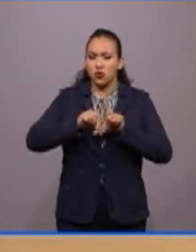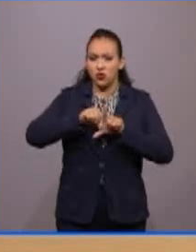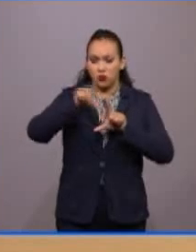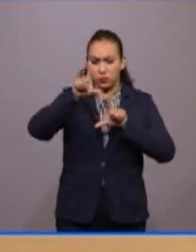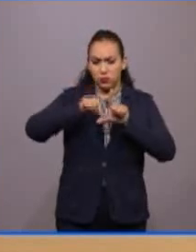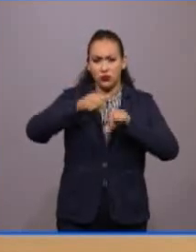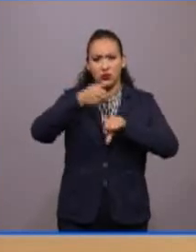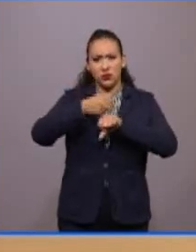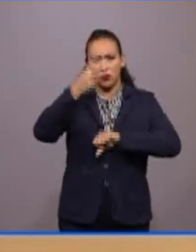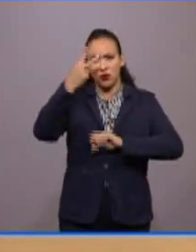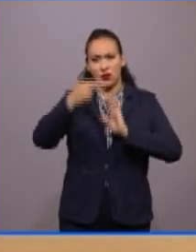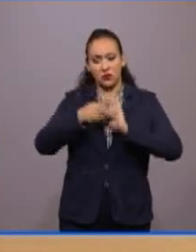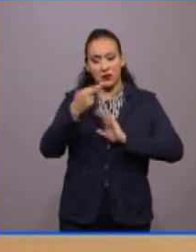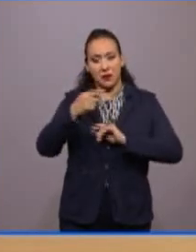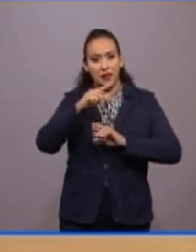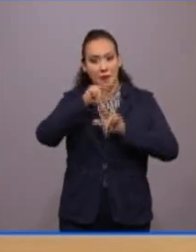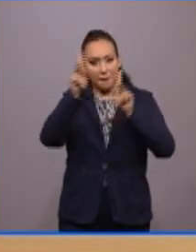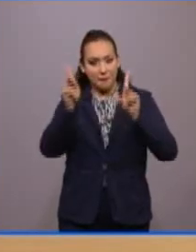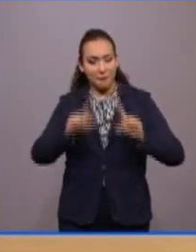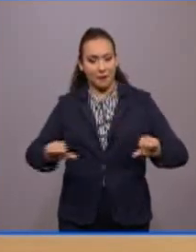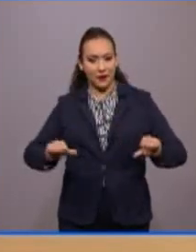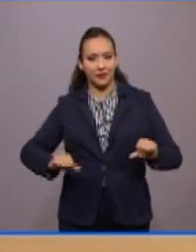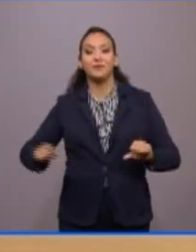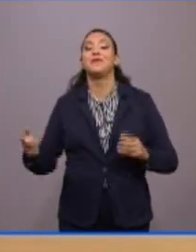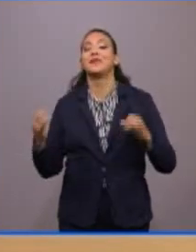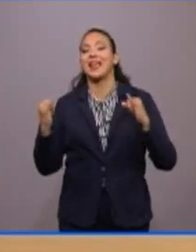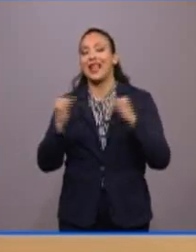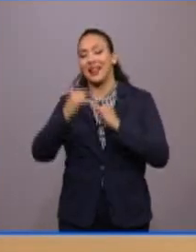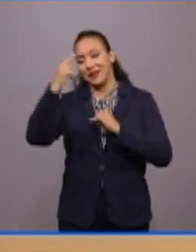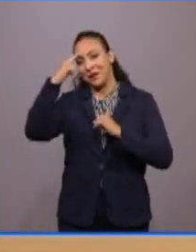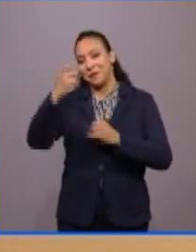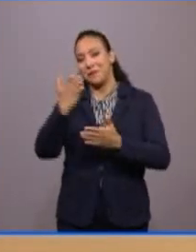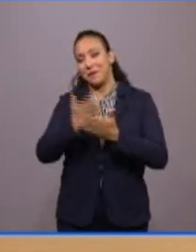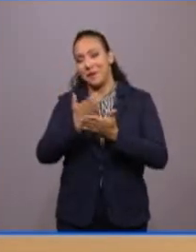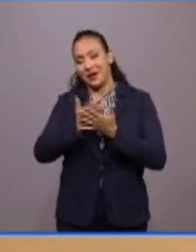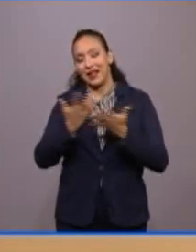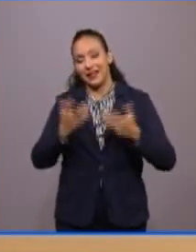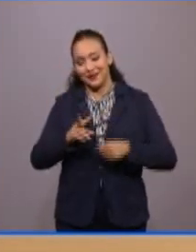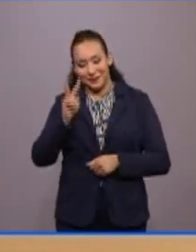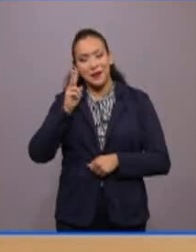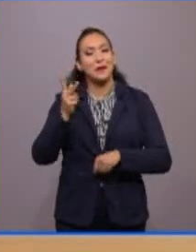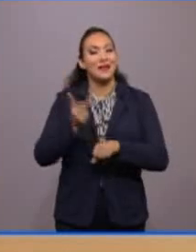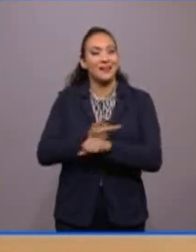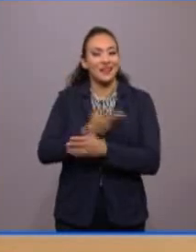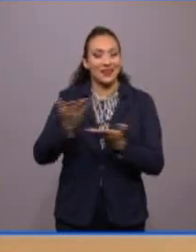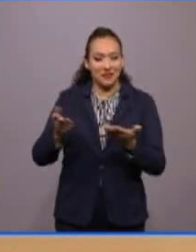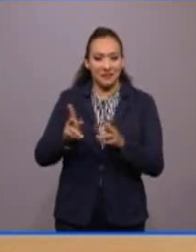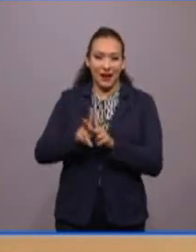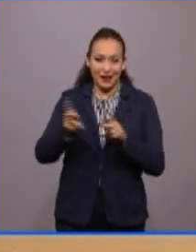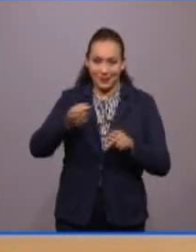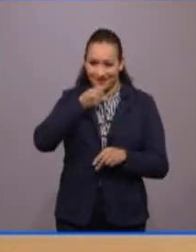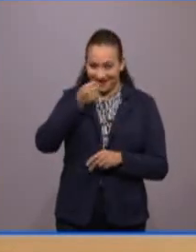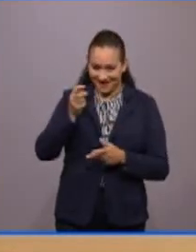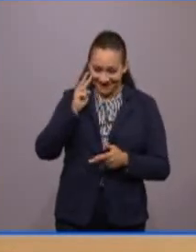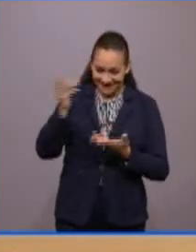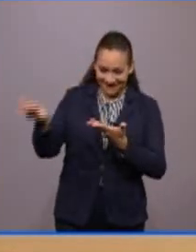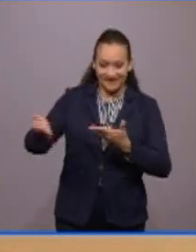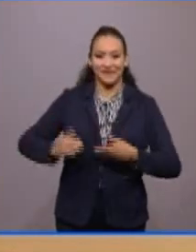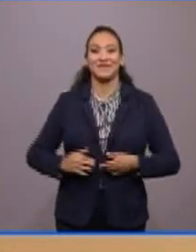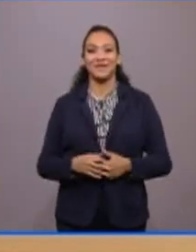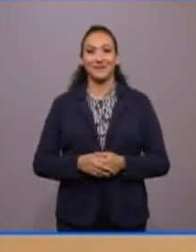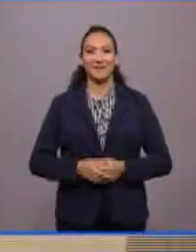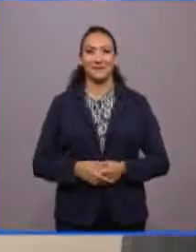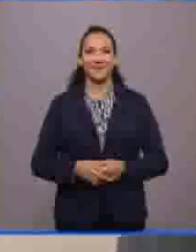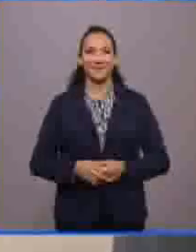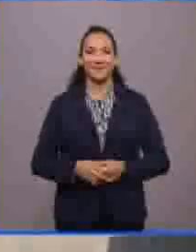México 2025, elaborado por el Instituto para la Economía y la Paz. Muy buenas tardes, Juan Carlos. Adelante, te escuchamos.